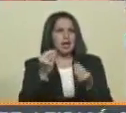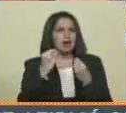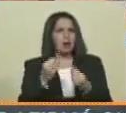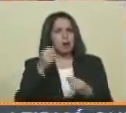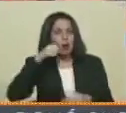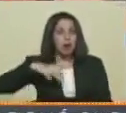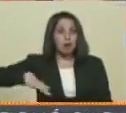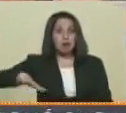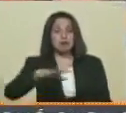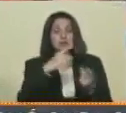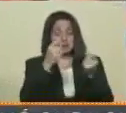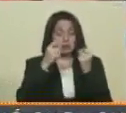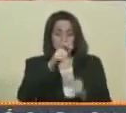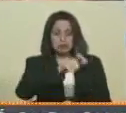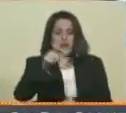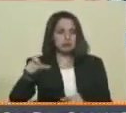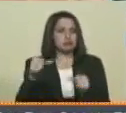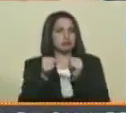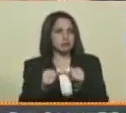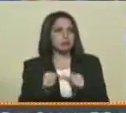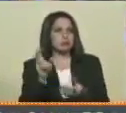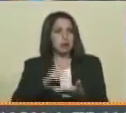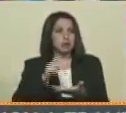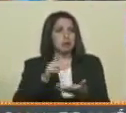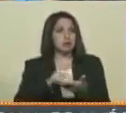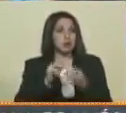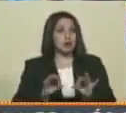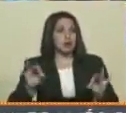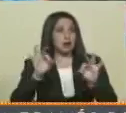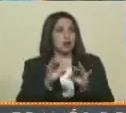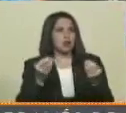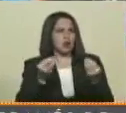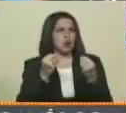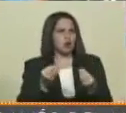para que ningún venezolano se quede sin participar en estas elecciones?